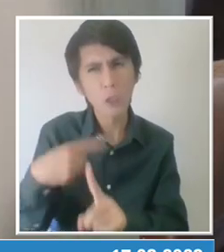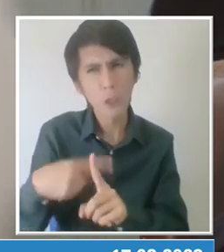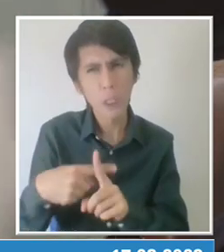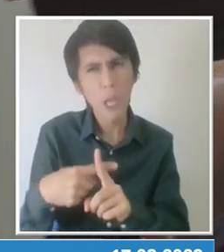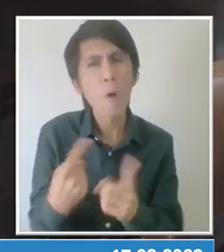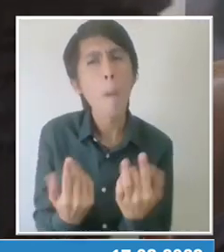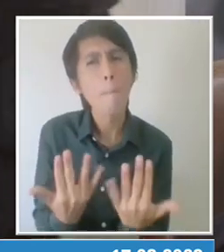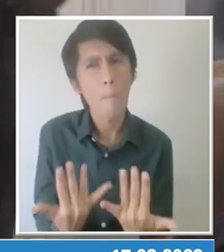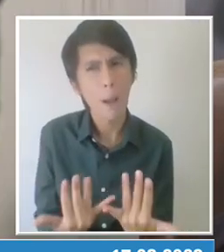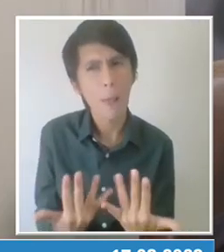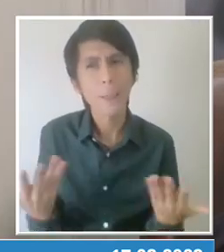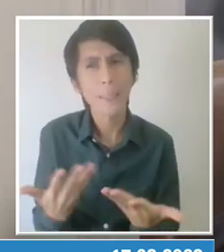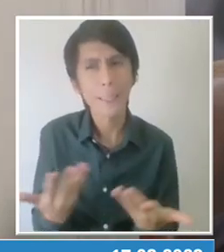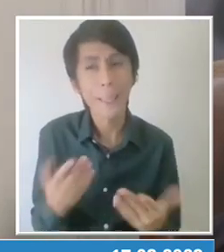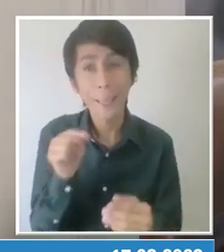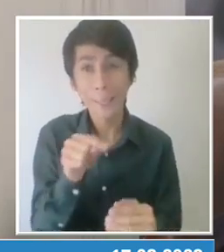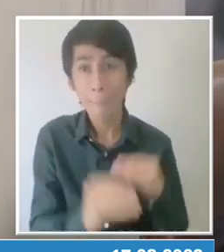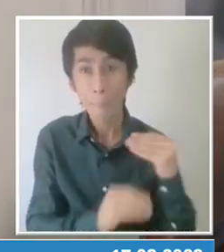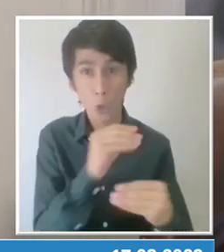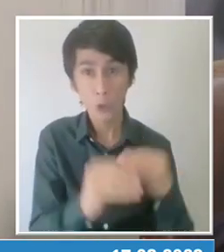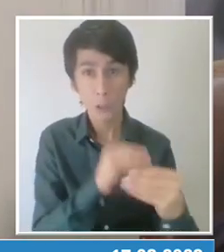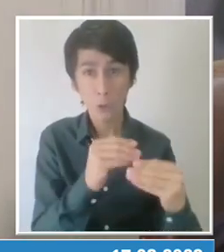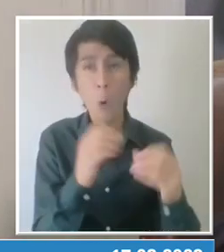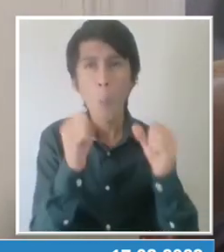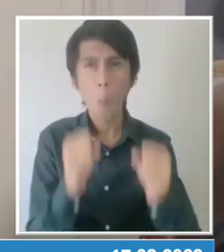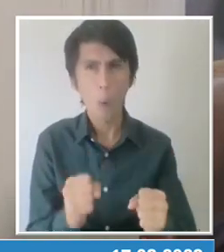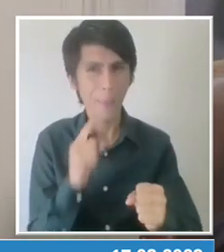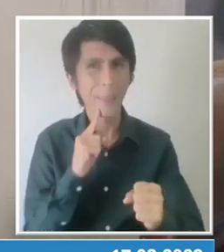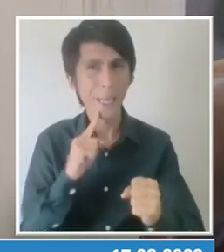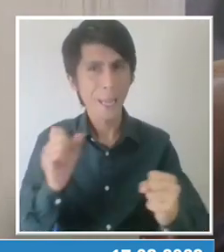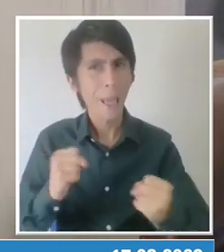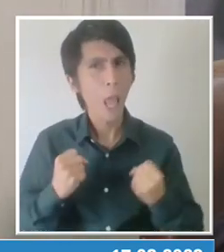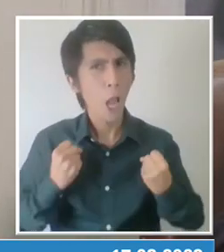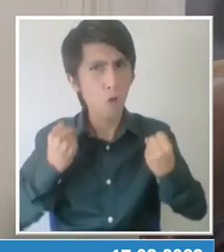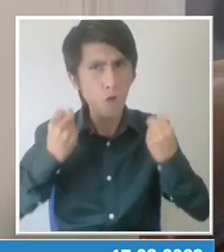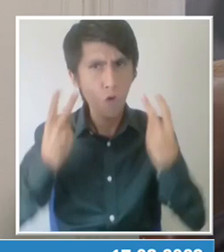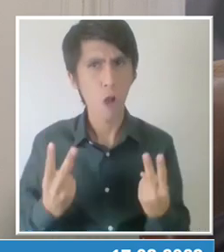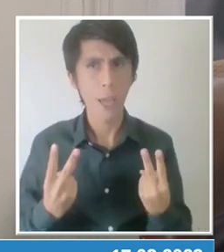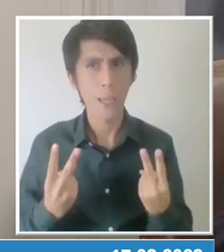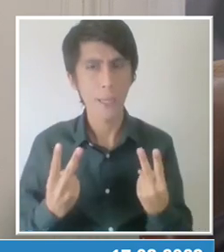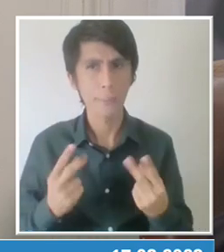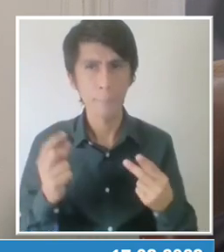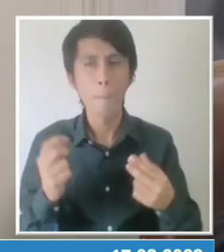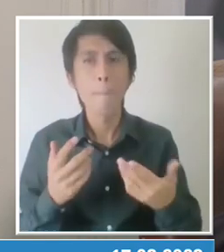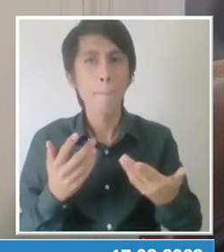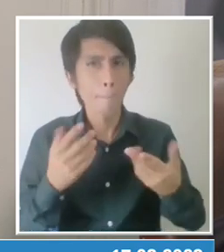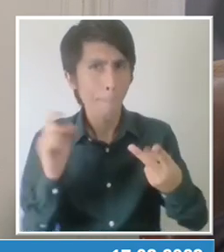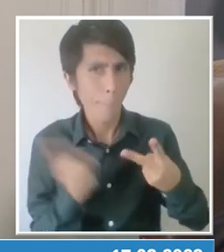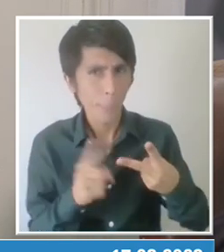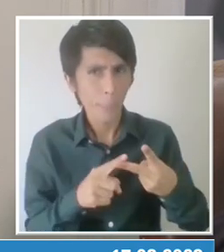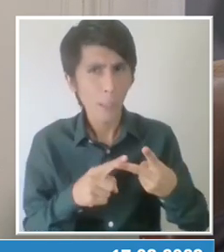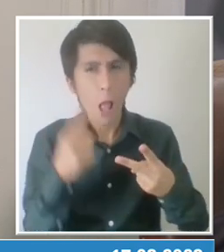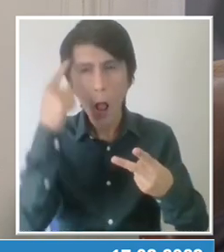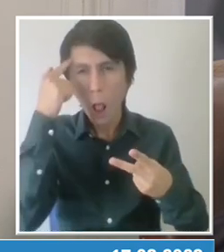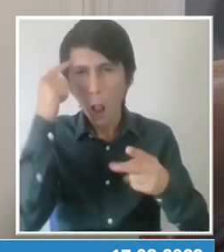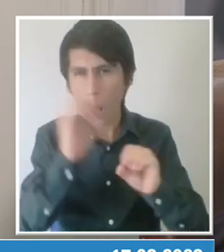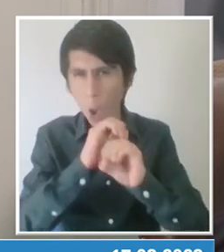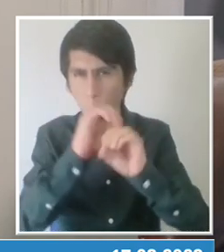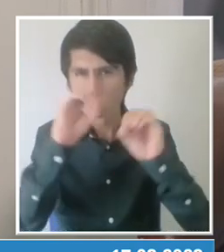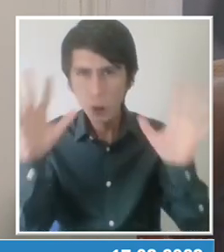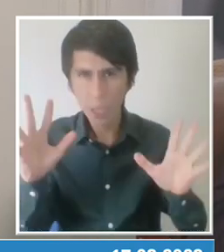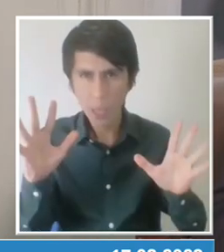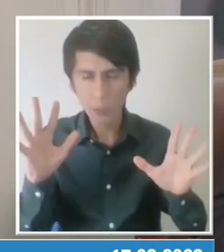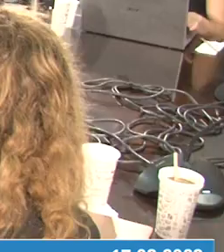que tengamos, en primer lugar, el coraje. En segundo lugar, la lucidez. En tercer